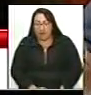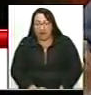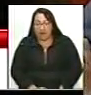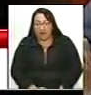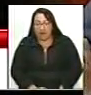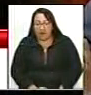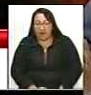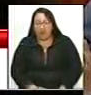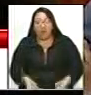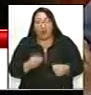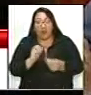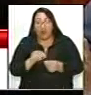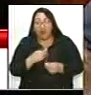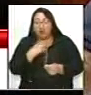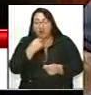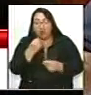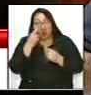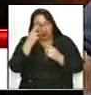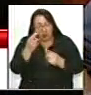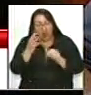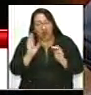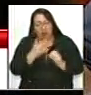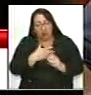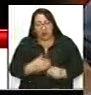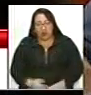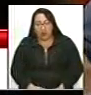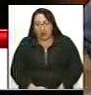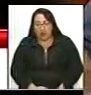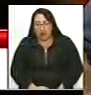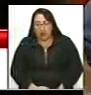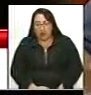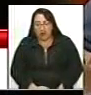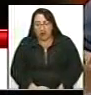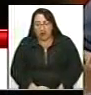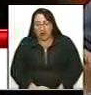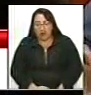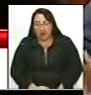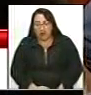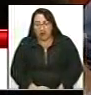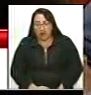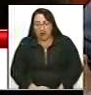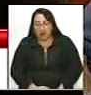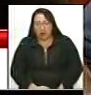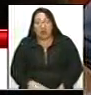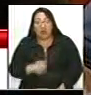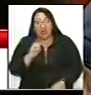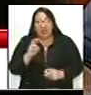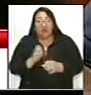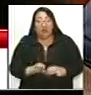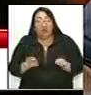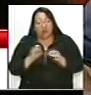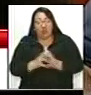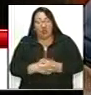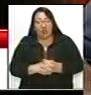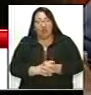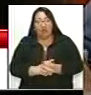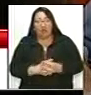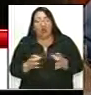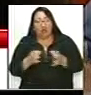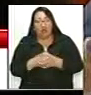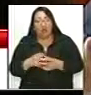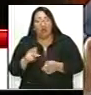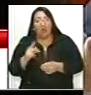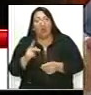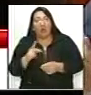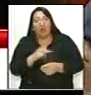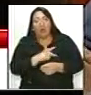levanta la voz, con respeto, presidente, para decir temas muy sensibles que son incómodos para Fuerza Popular. Pero